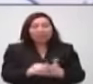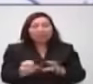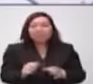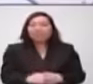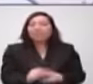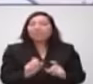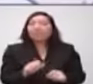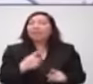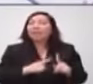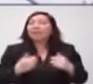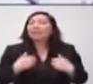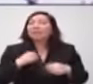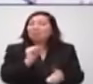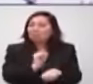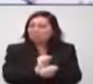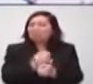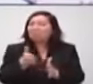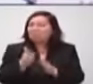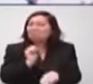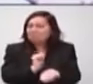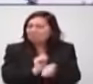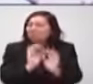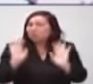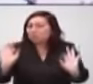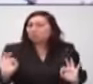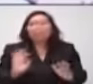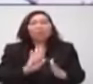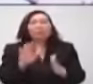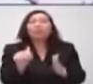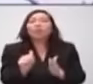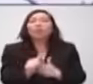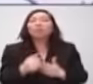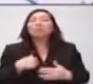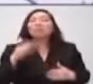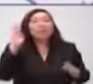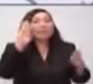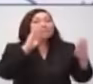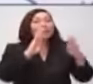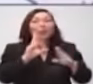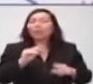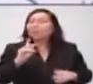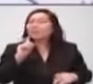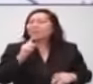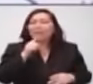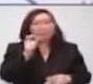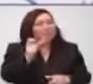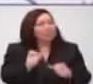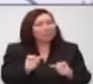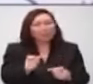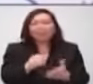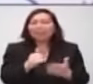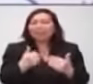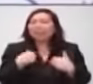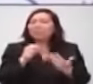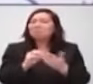hacerlas. Y si hay alguien que tiene que ir preso, que vaya preso, señor presidente, en general. Lo que a mí me preocupa es que no se mienta la población y que la población